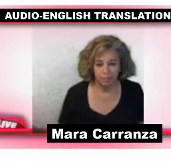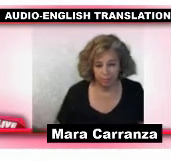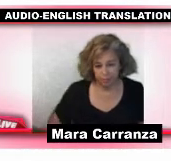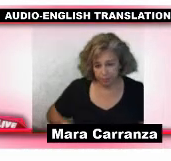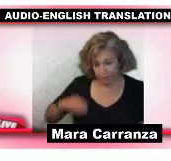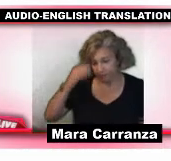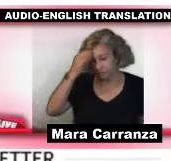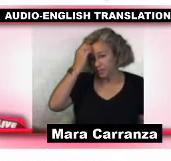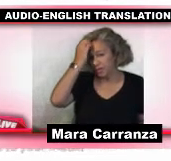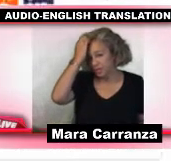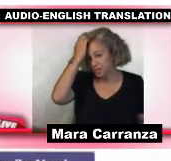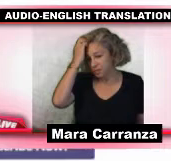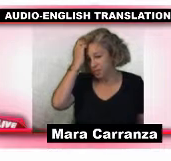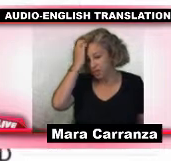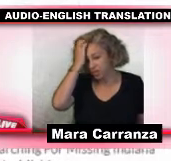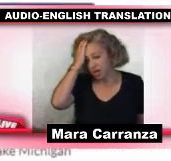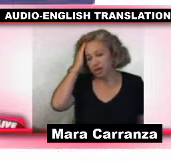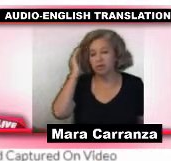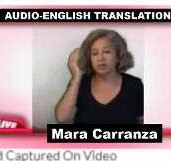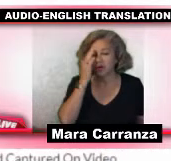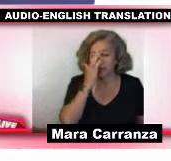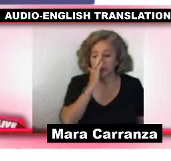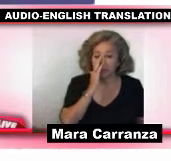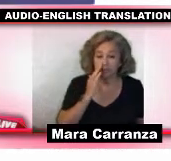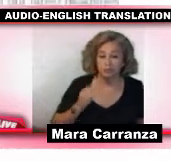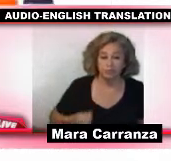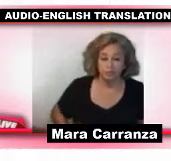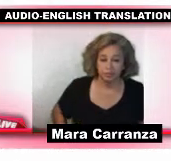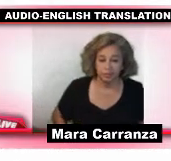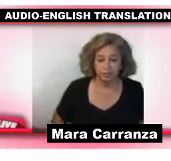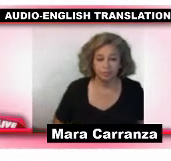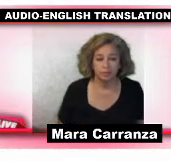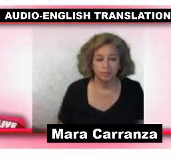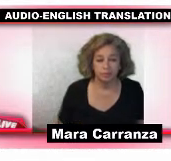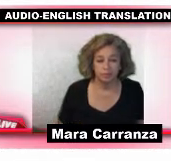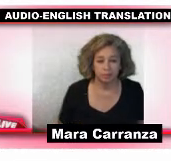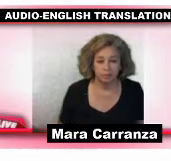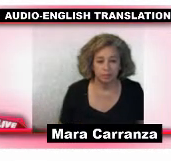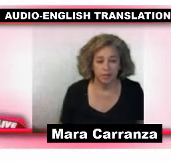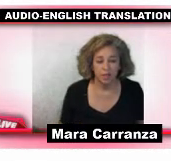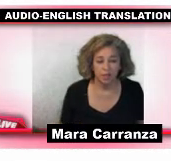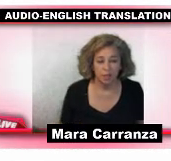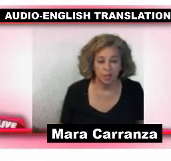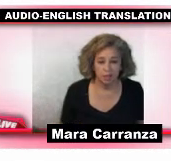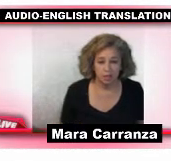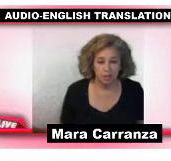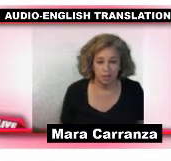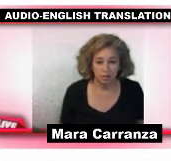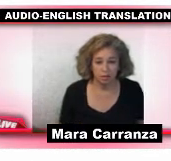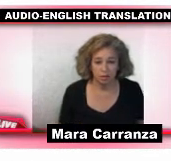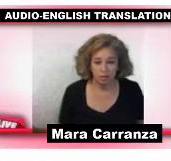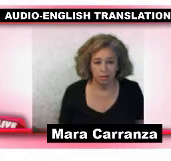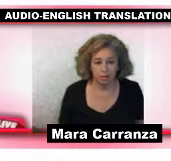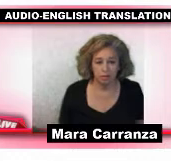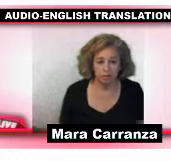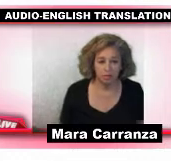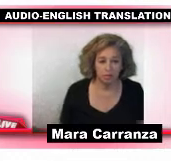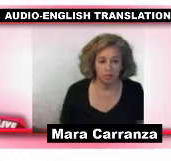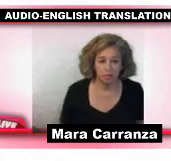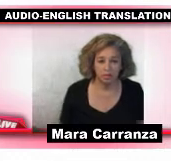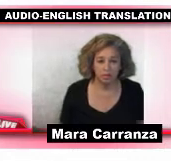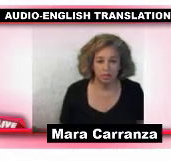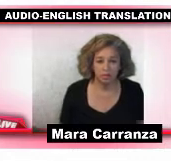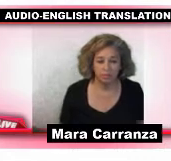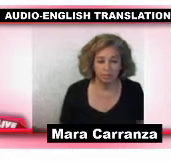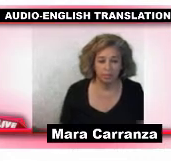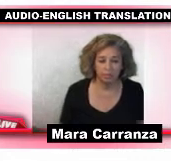pues esta es la nota que CBS compartió nuestro Chicago. amigo de Sin Censura, está en inglés pero básicamente habla de esto. Se están deportando, están sacando a mexicanos de sus casas